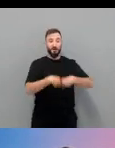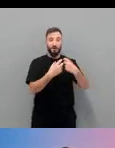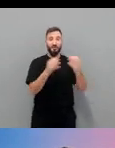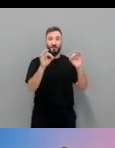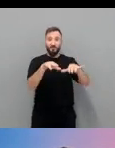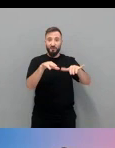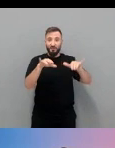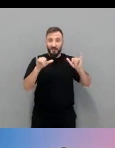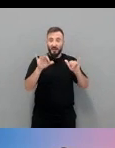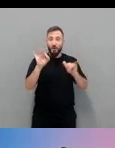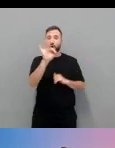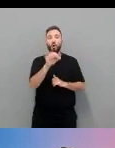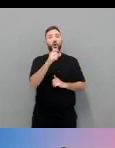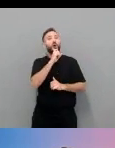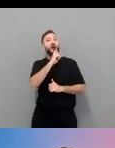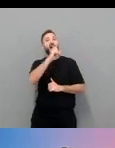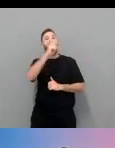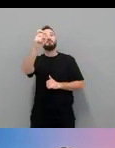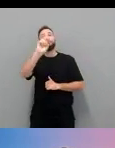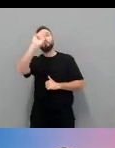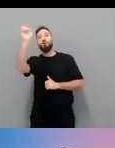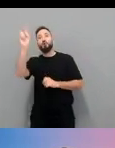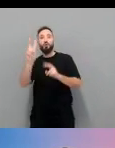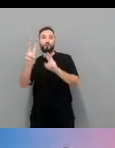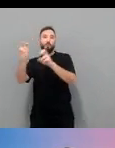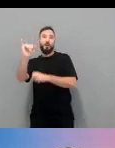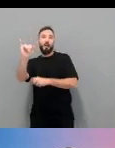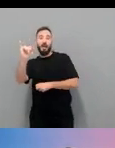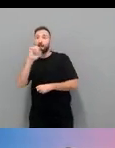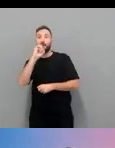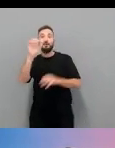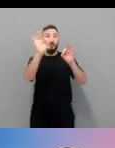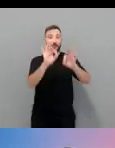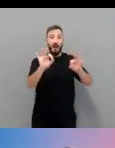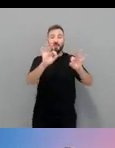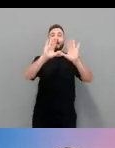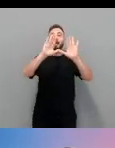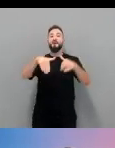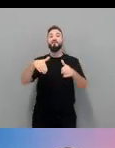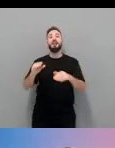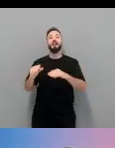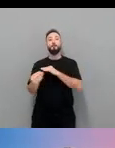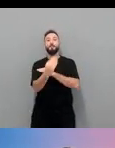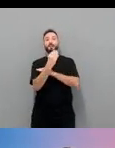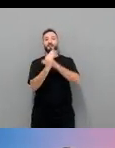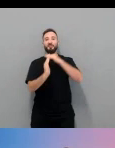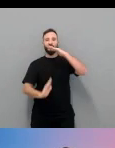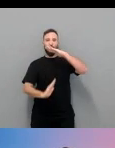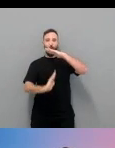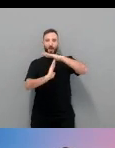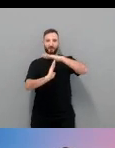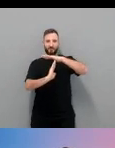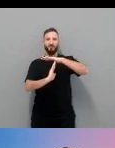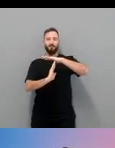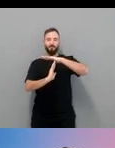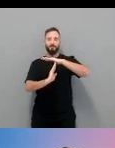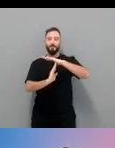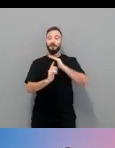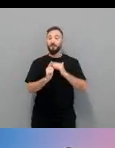se informa que tenemos otro nuevo, las prestaciones se nos paralizan, ¿vale? Y